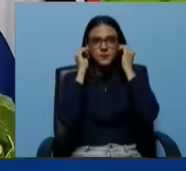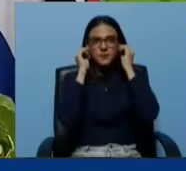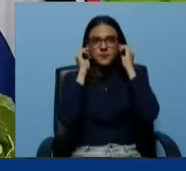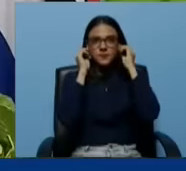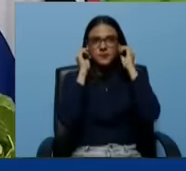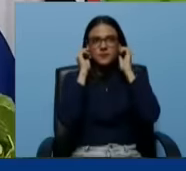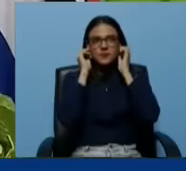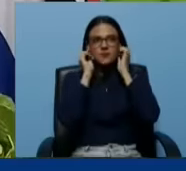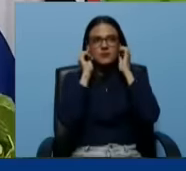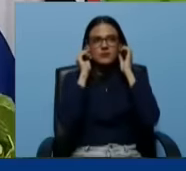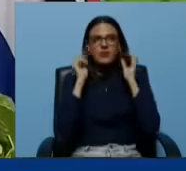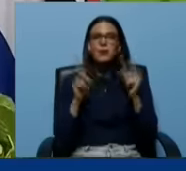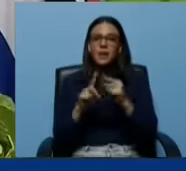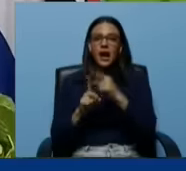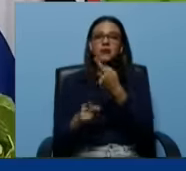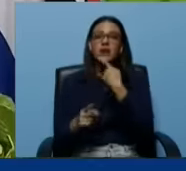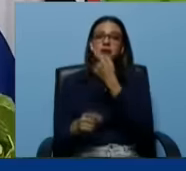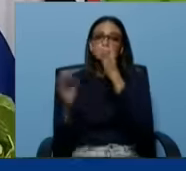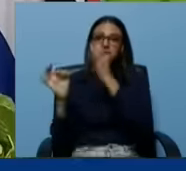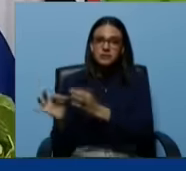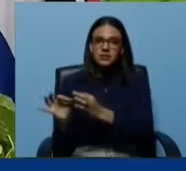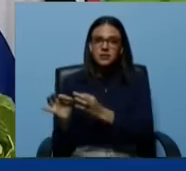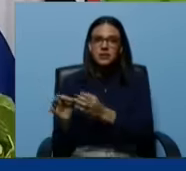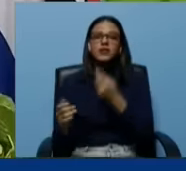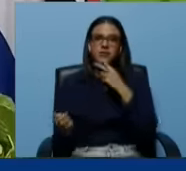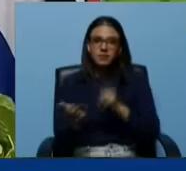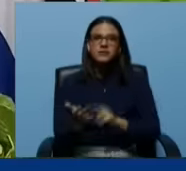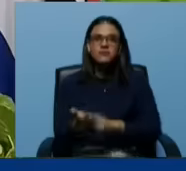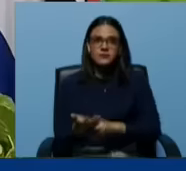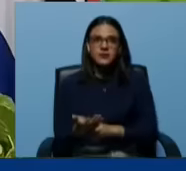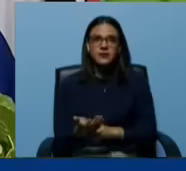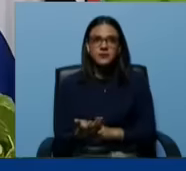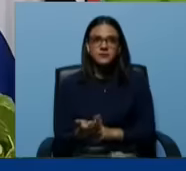Lo que digo se hizo realidad.